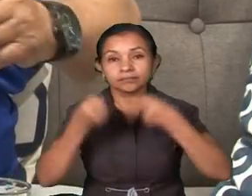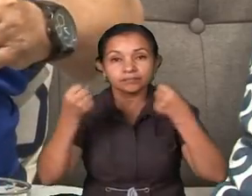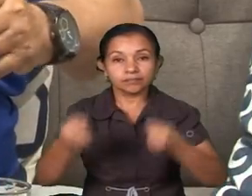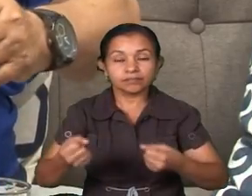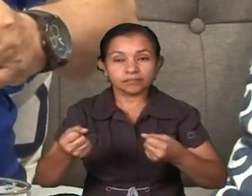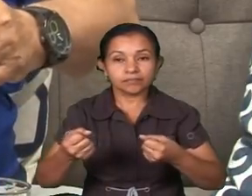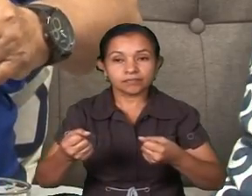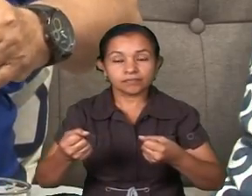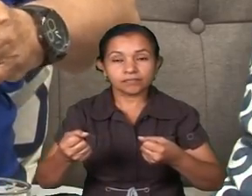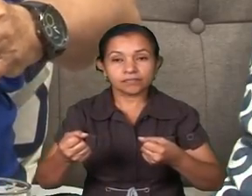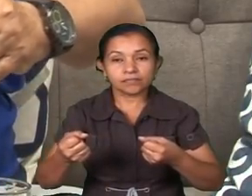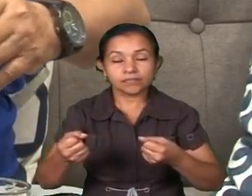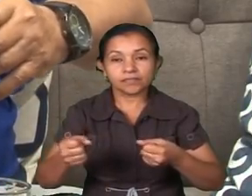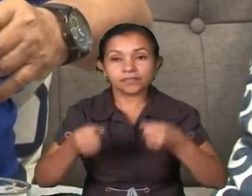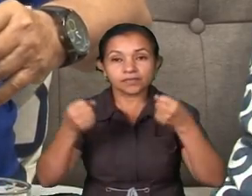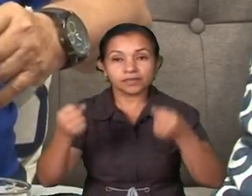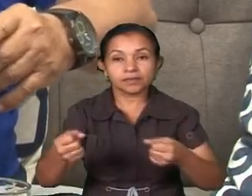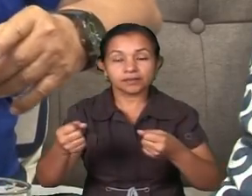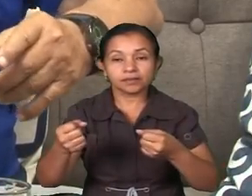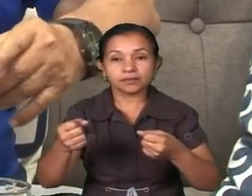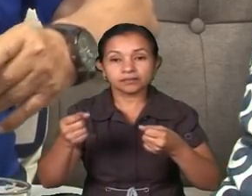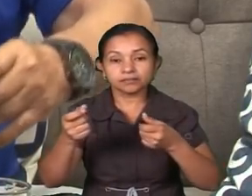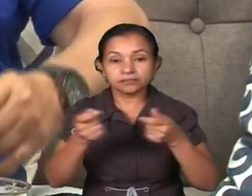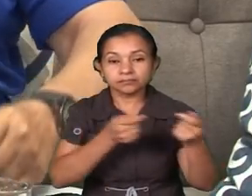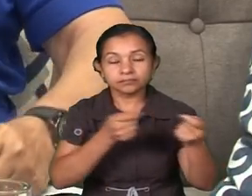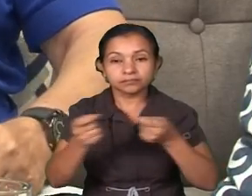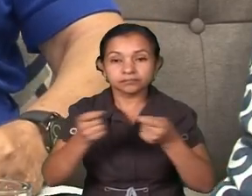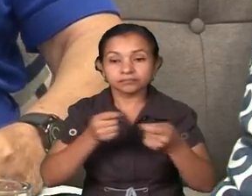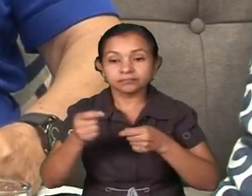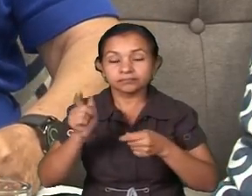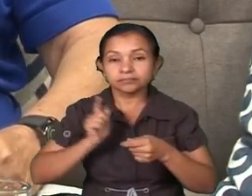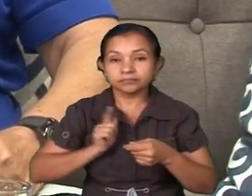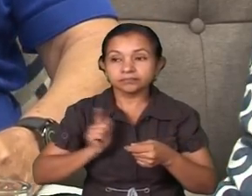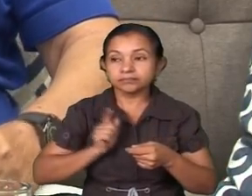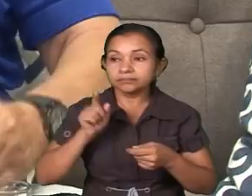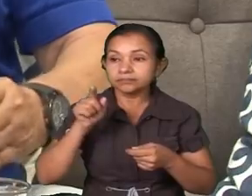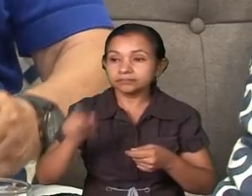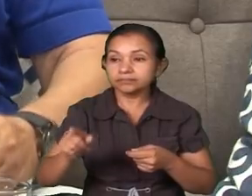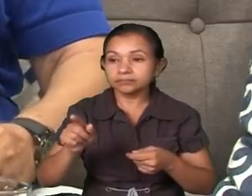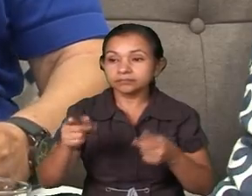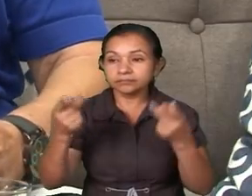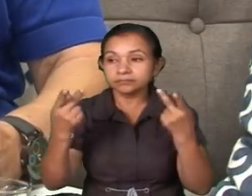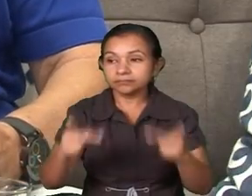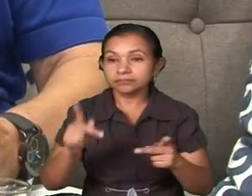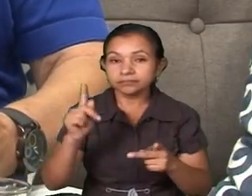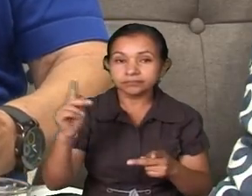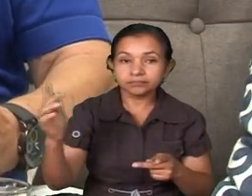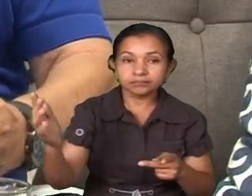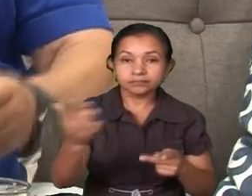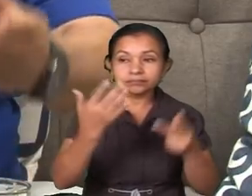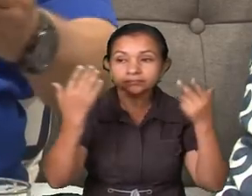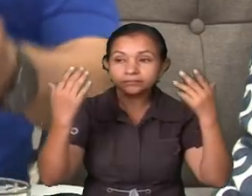el chivo, con el otro jodido, con el que administraba el burdel y todo. Pero